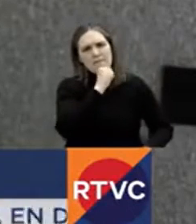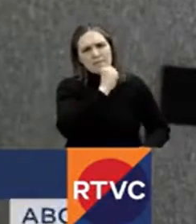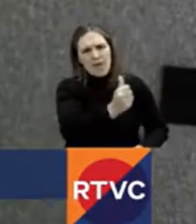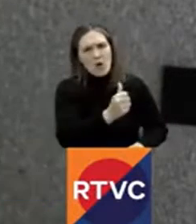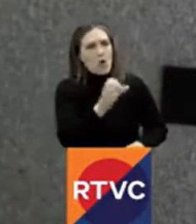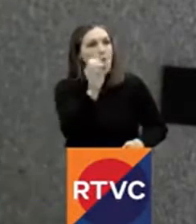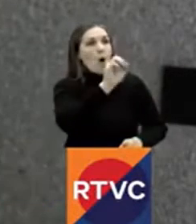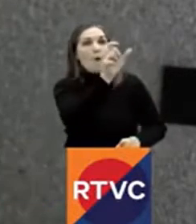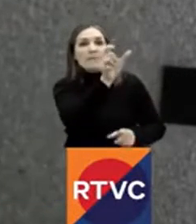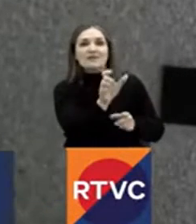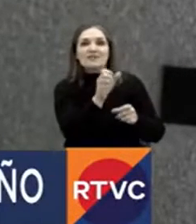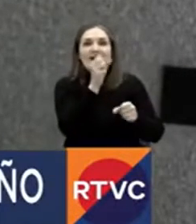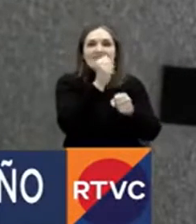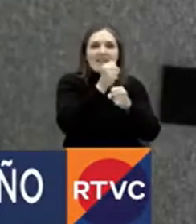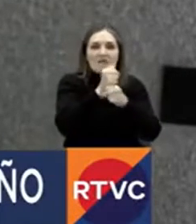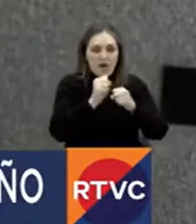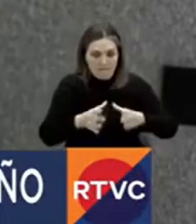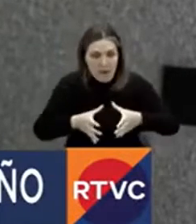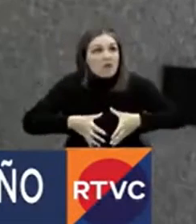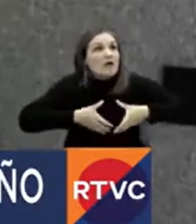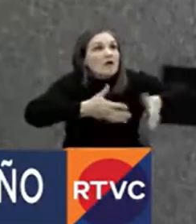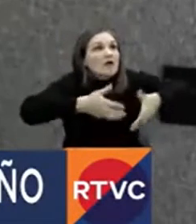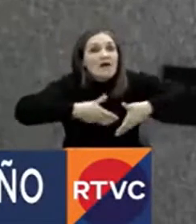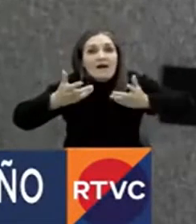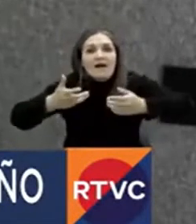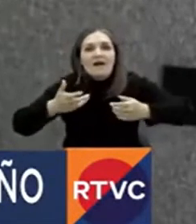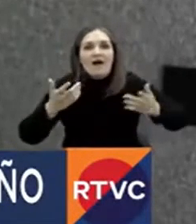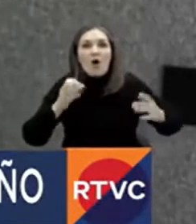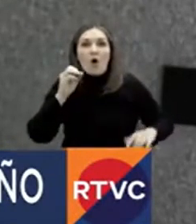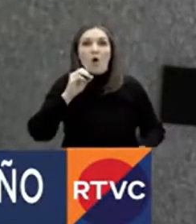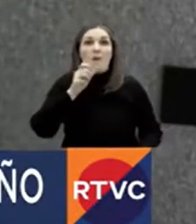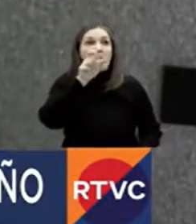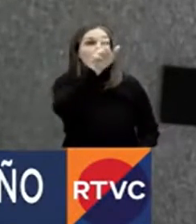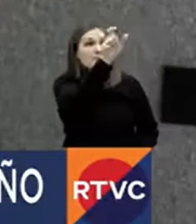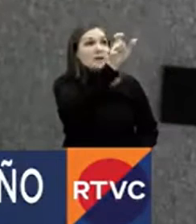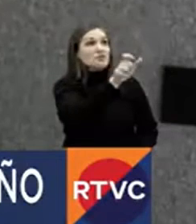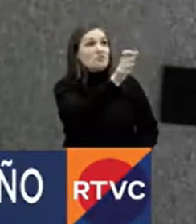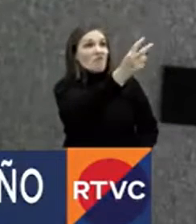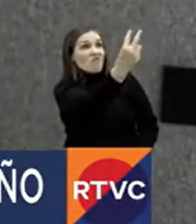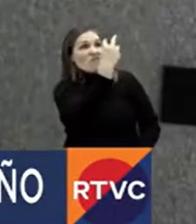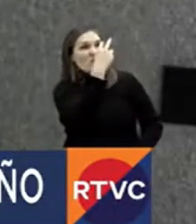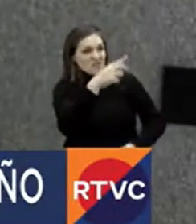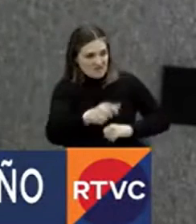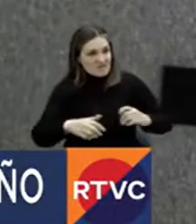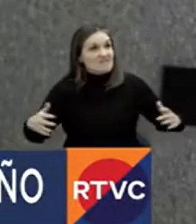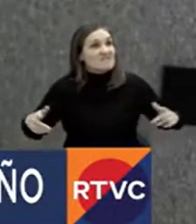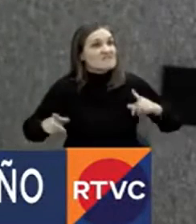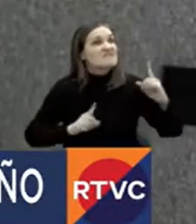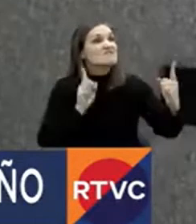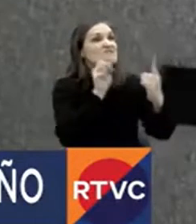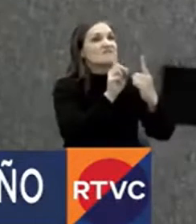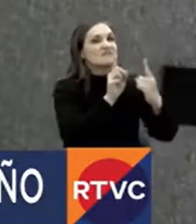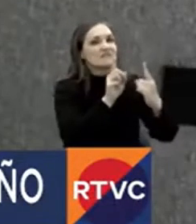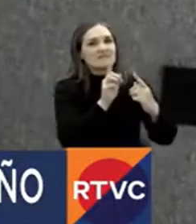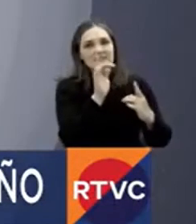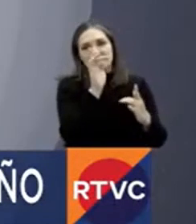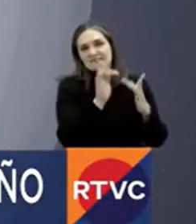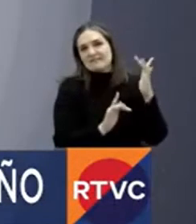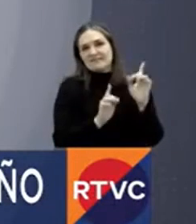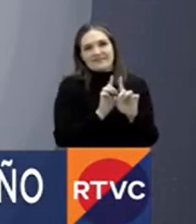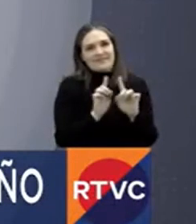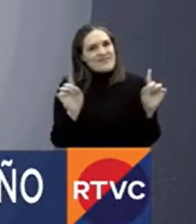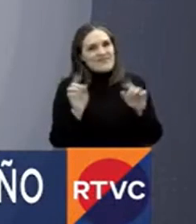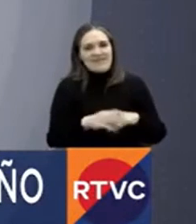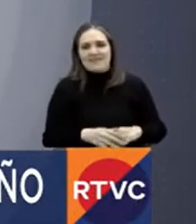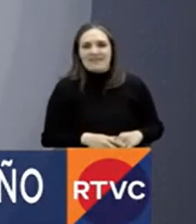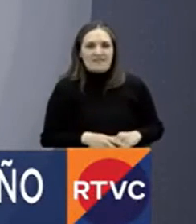o a un espectador, así este espectador esté infringiendo alguna norma, no es lo adecuado. El